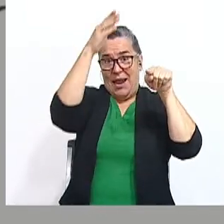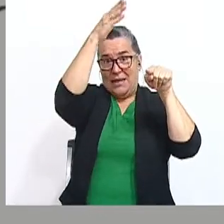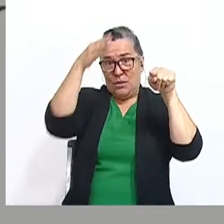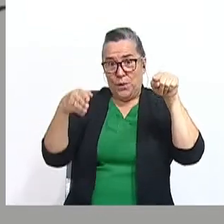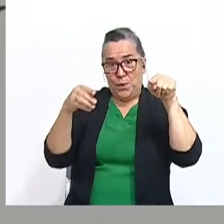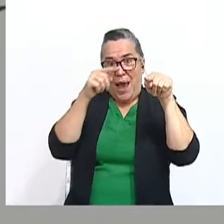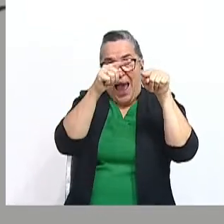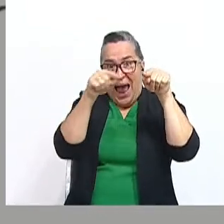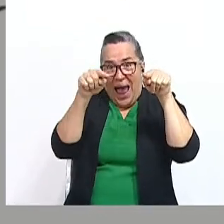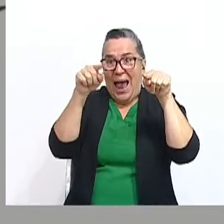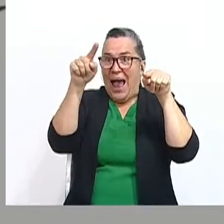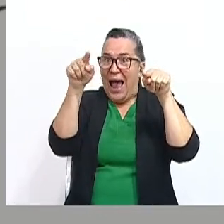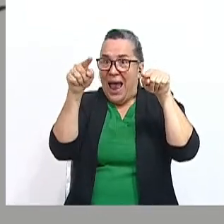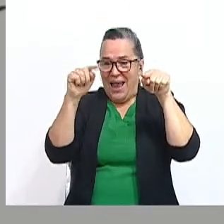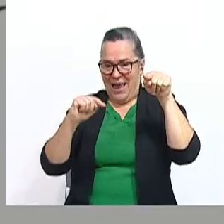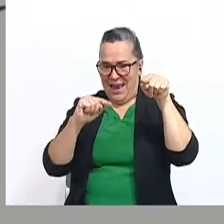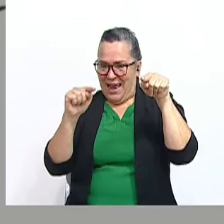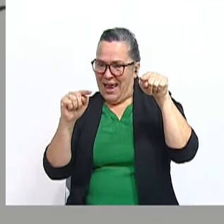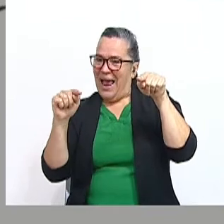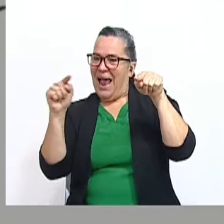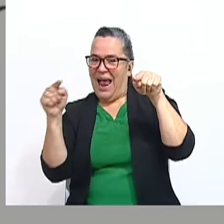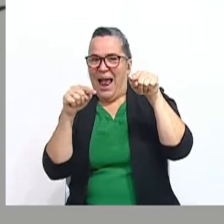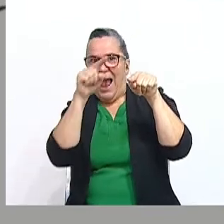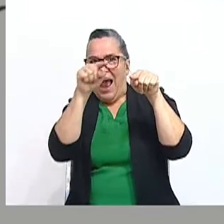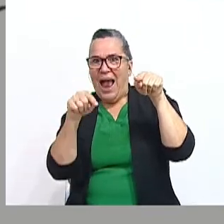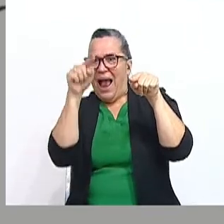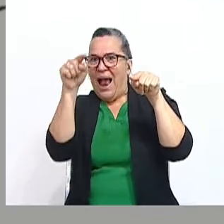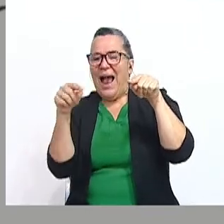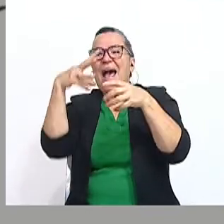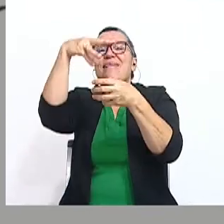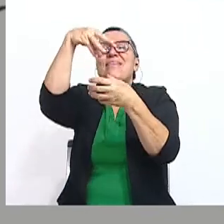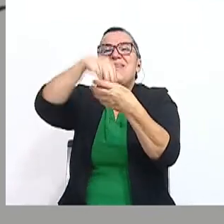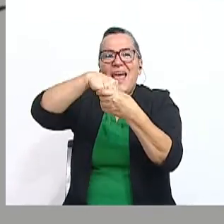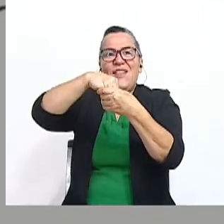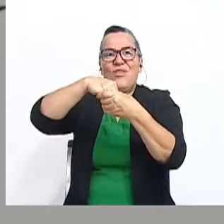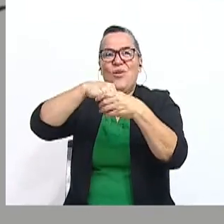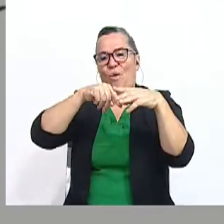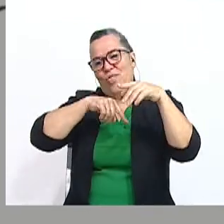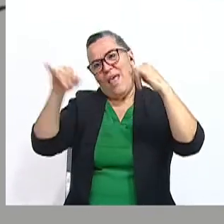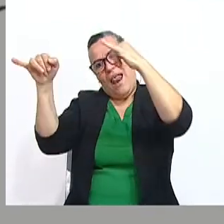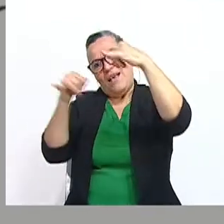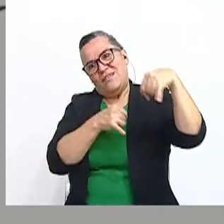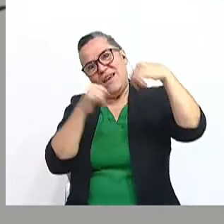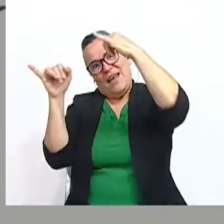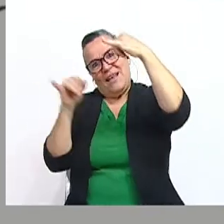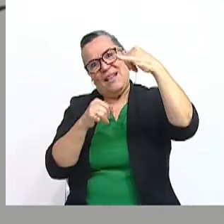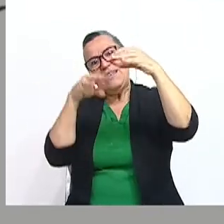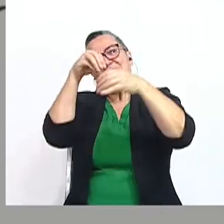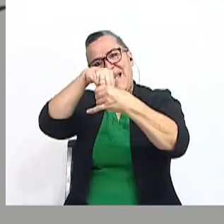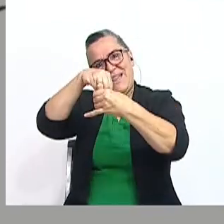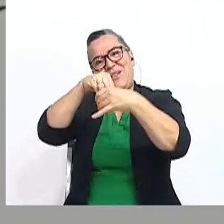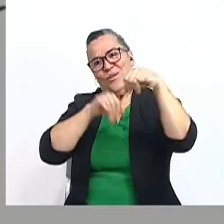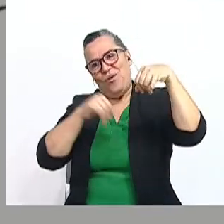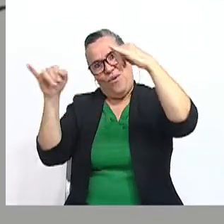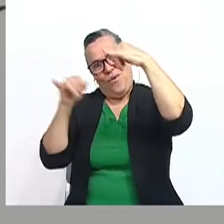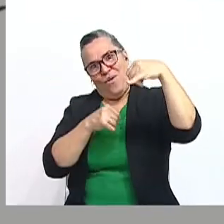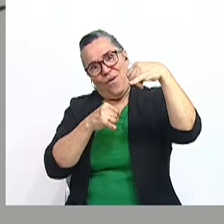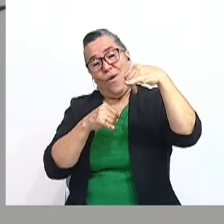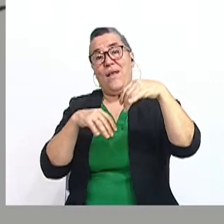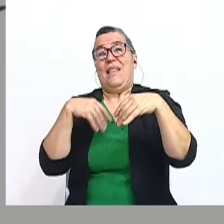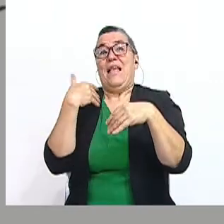Entonces, cuando venga la palabra internos, son ángulos que están dentro de las rectas paralelas. Y cuando más adelante